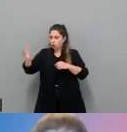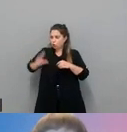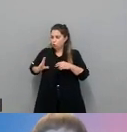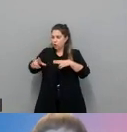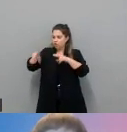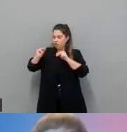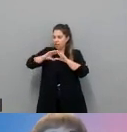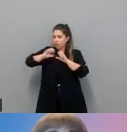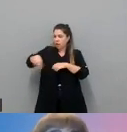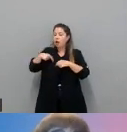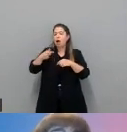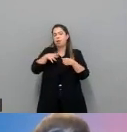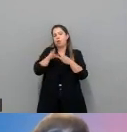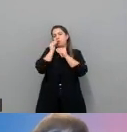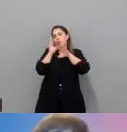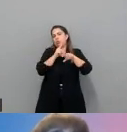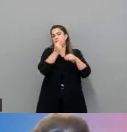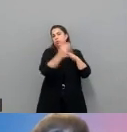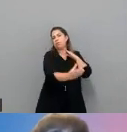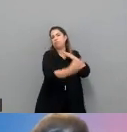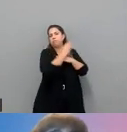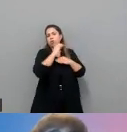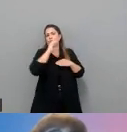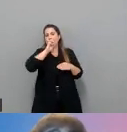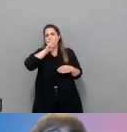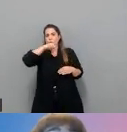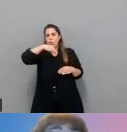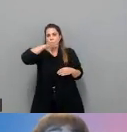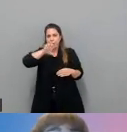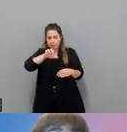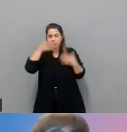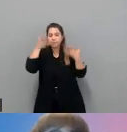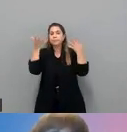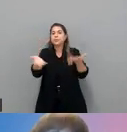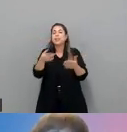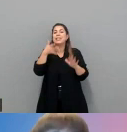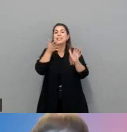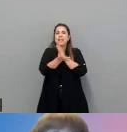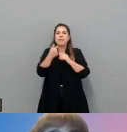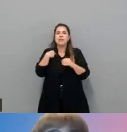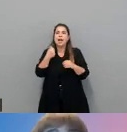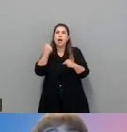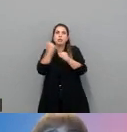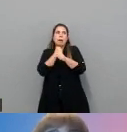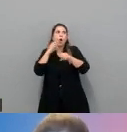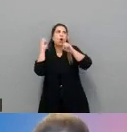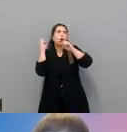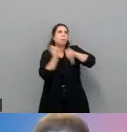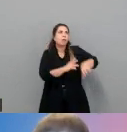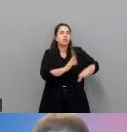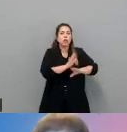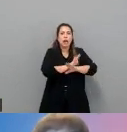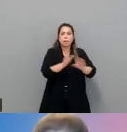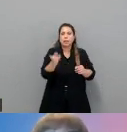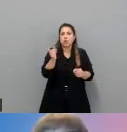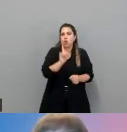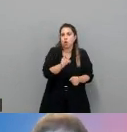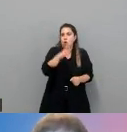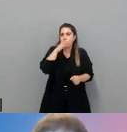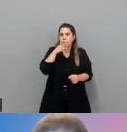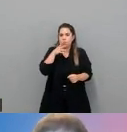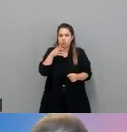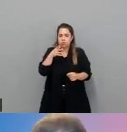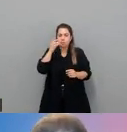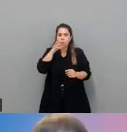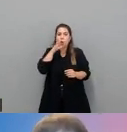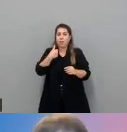qué va a redundar en última instancia. Bueno, lo primero de todo es que no necesariamente hago una renuncia profesional, porque para eso está la graduación, es